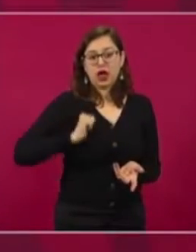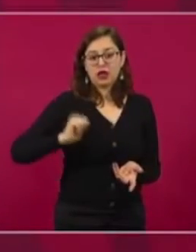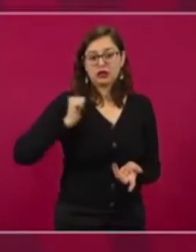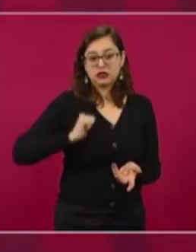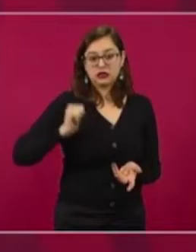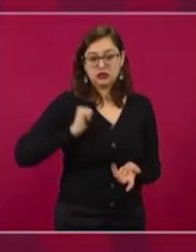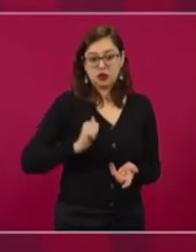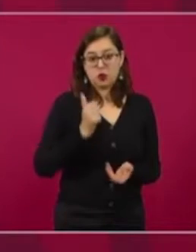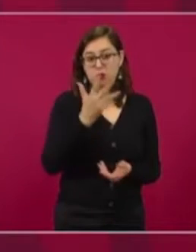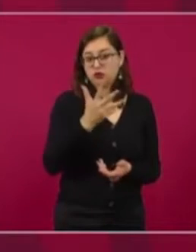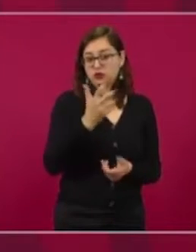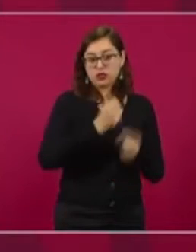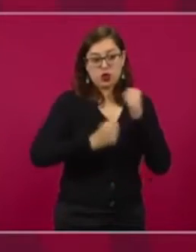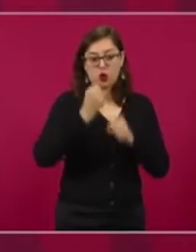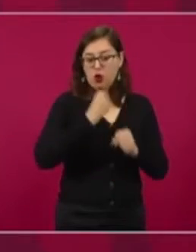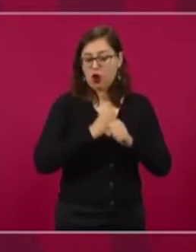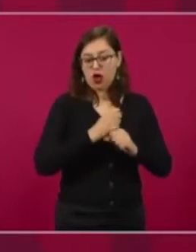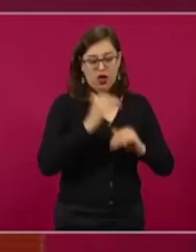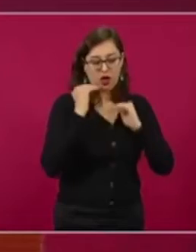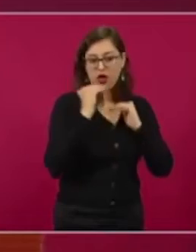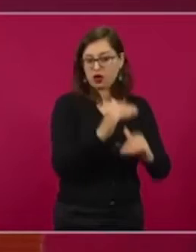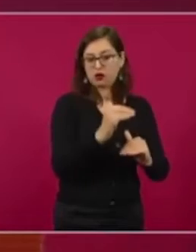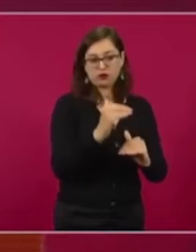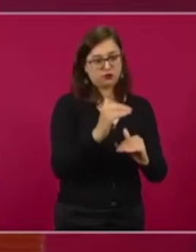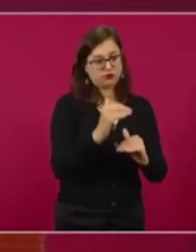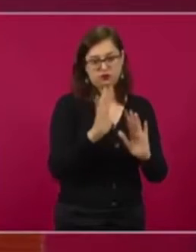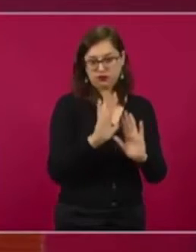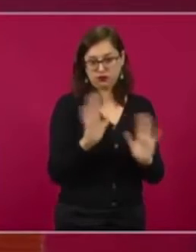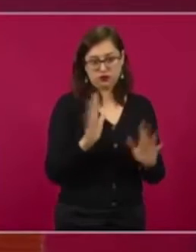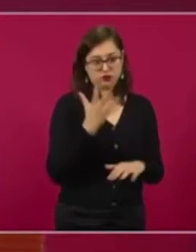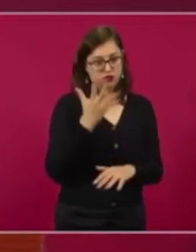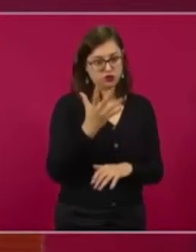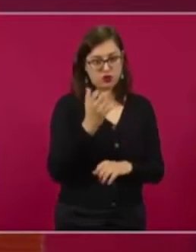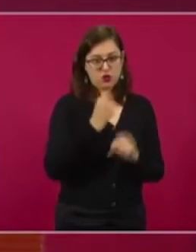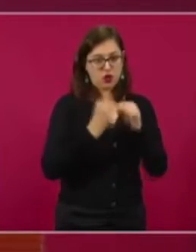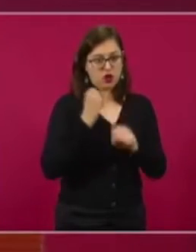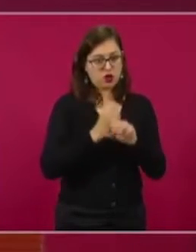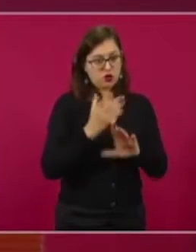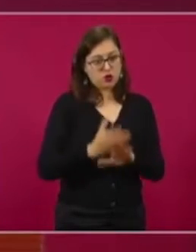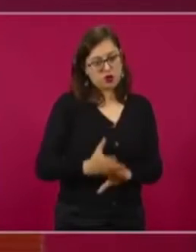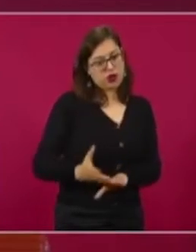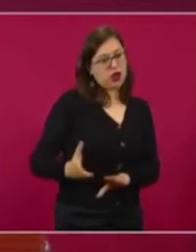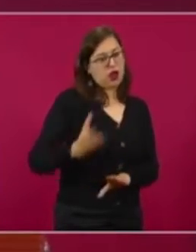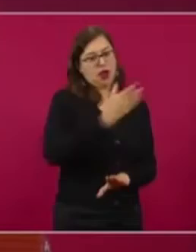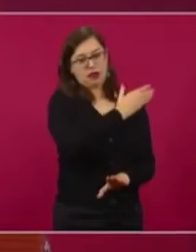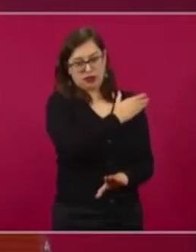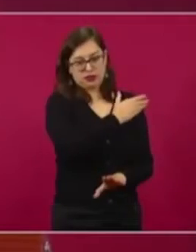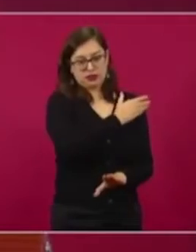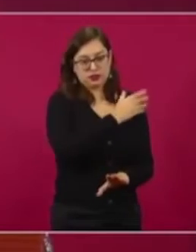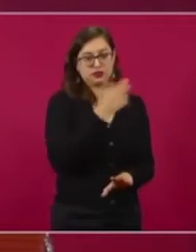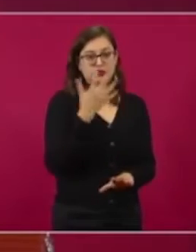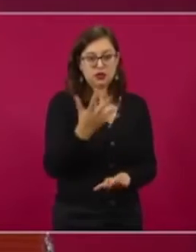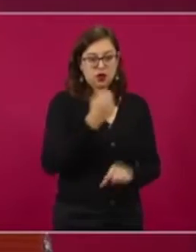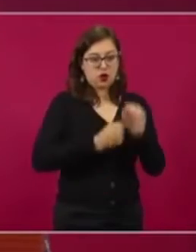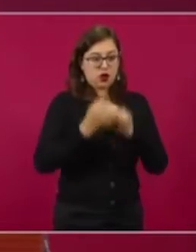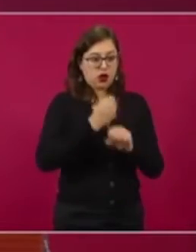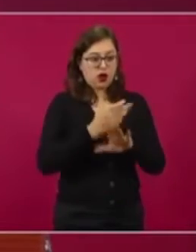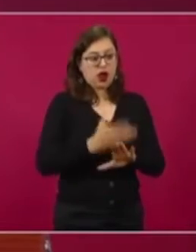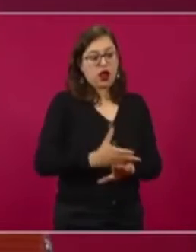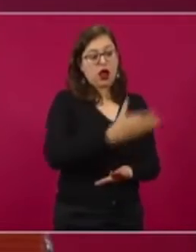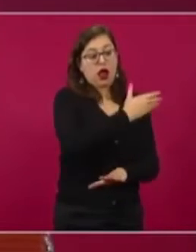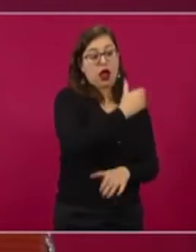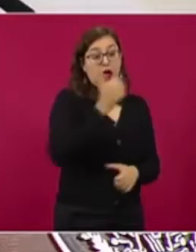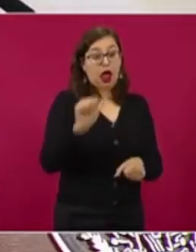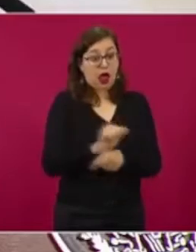antiguo, de 5 años, con una antigüedad de más de 5 años, de 5 años hacia atrás. No son